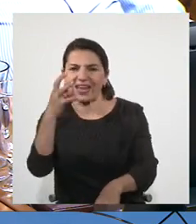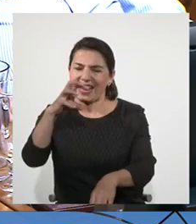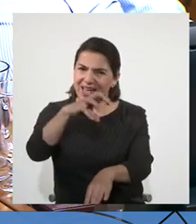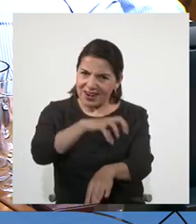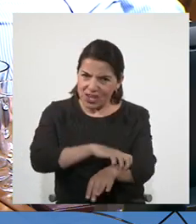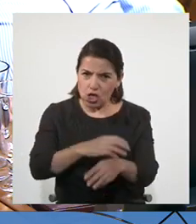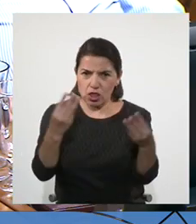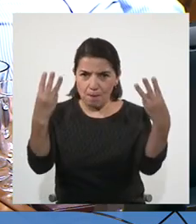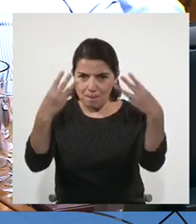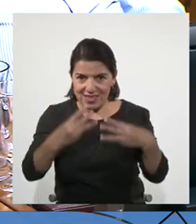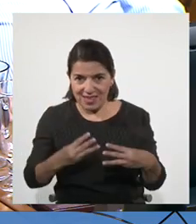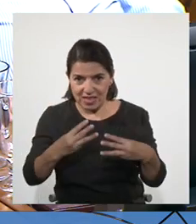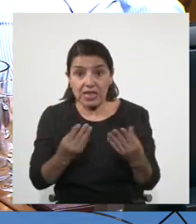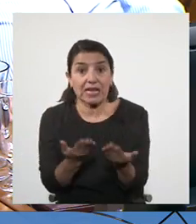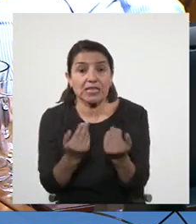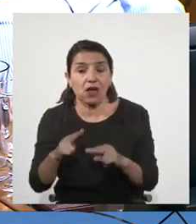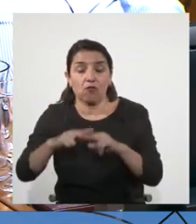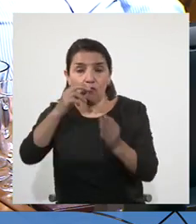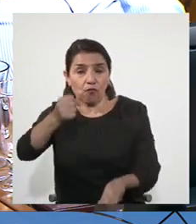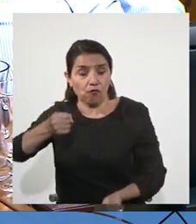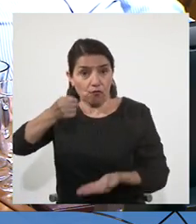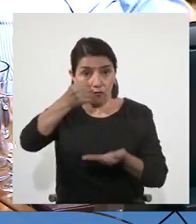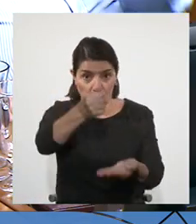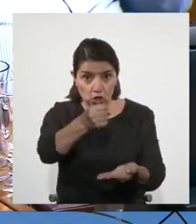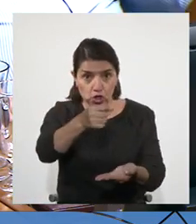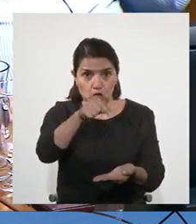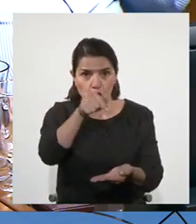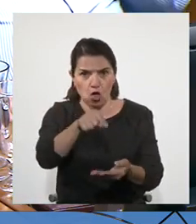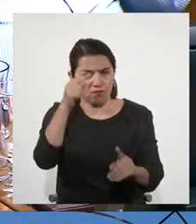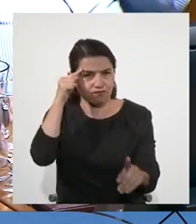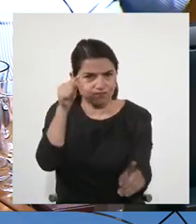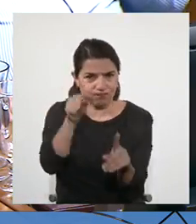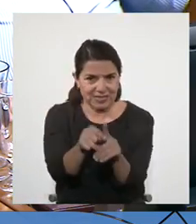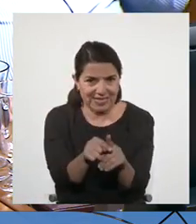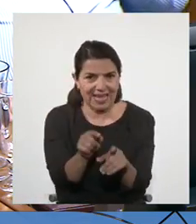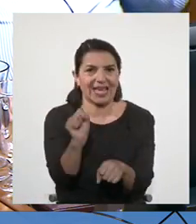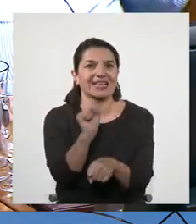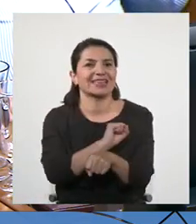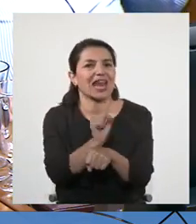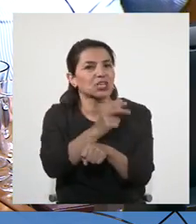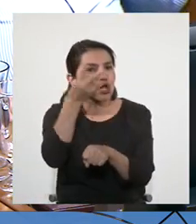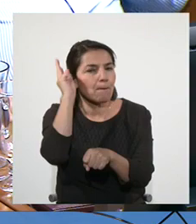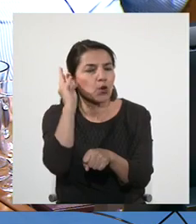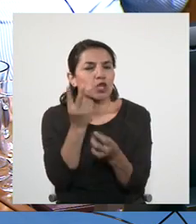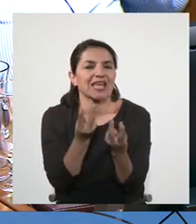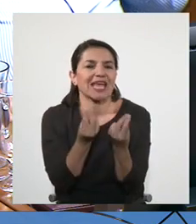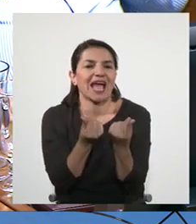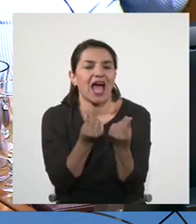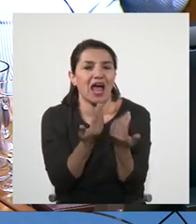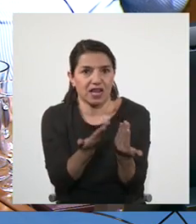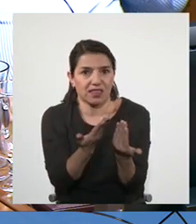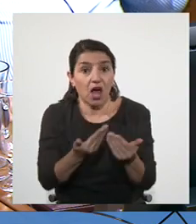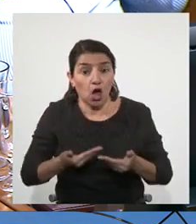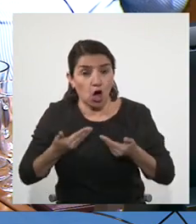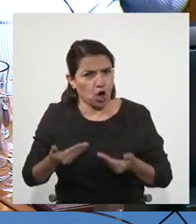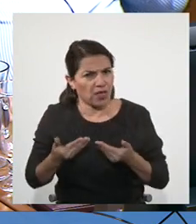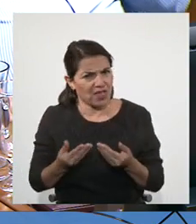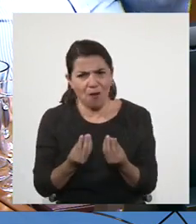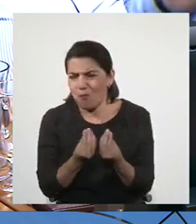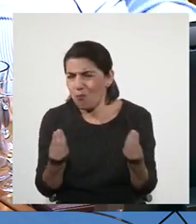empresas que se adjudiquen el transporte público puedan tener un transporte de calidad. Hoy día es de altísimo riesgo el